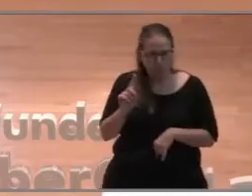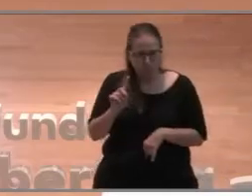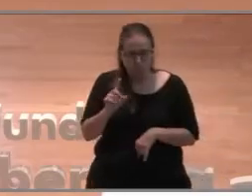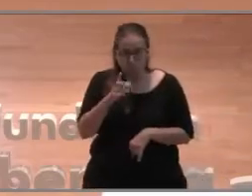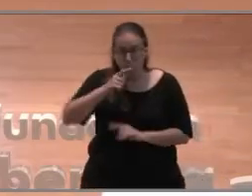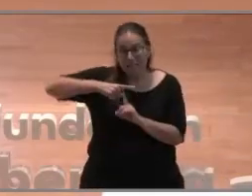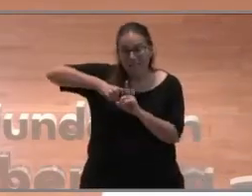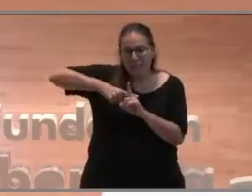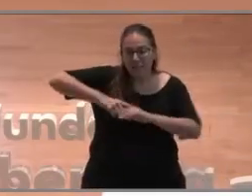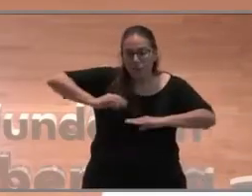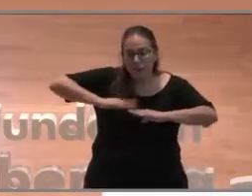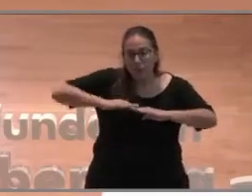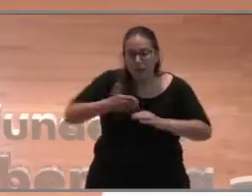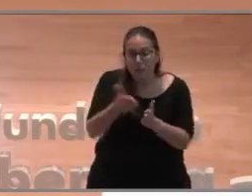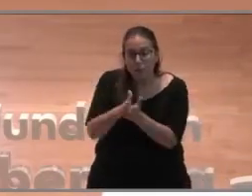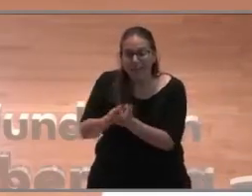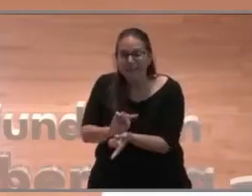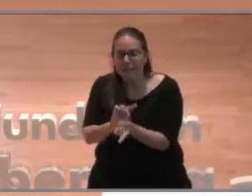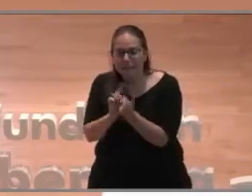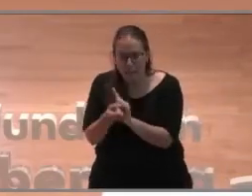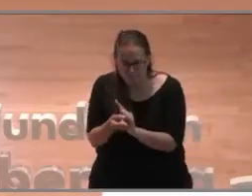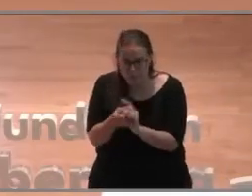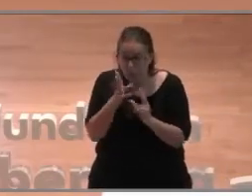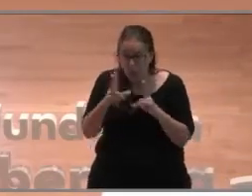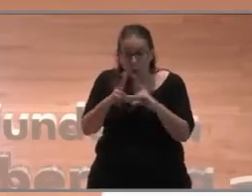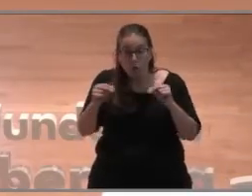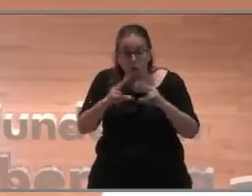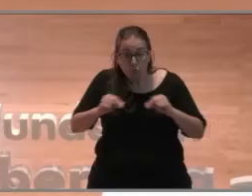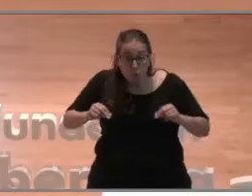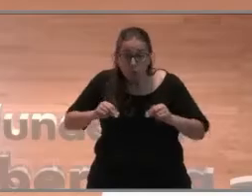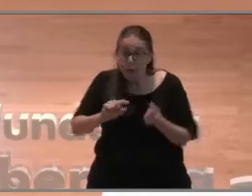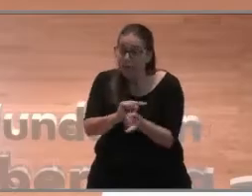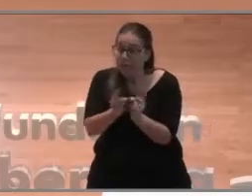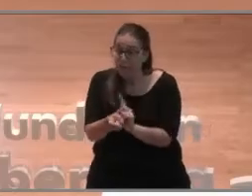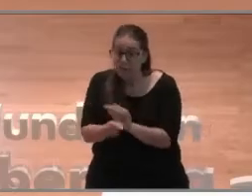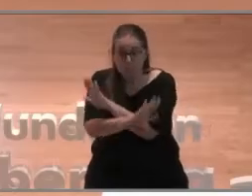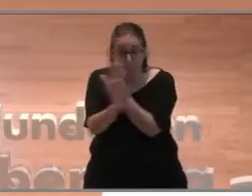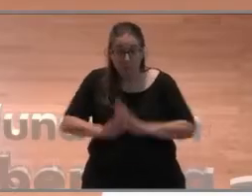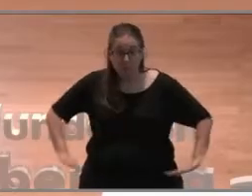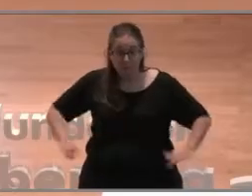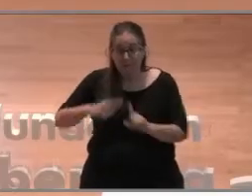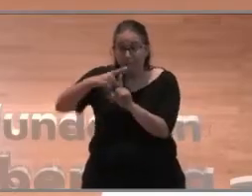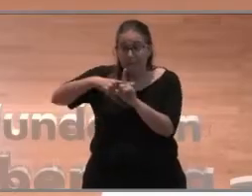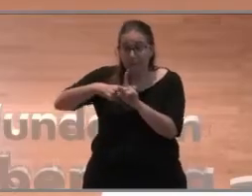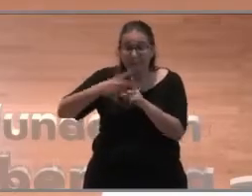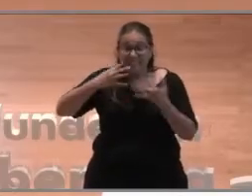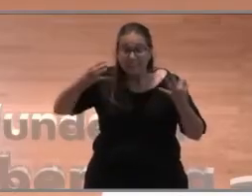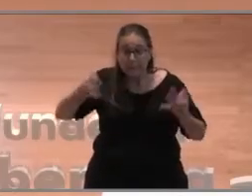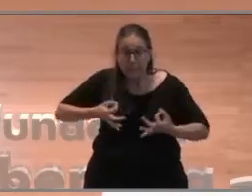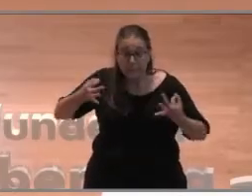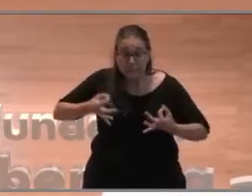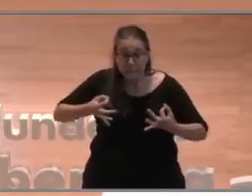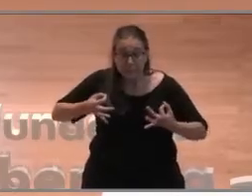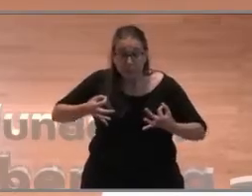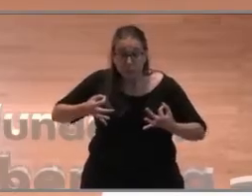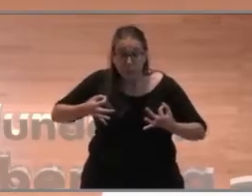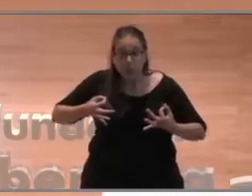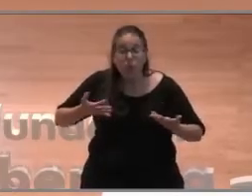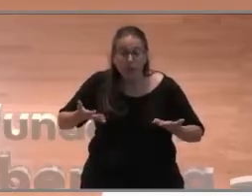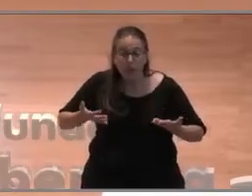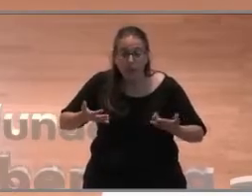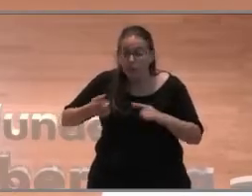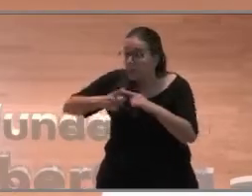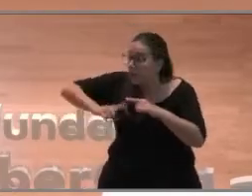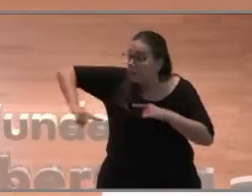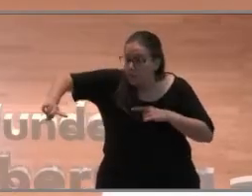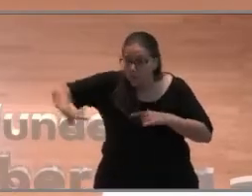temperaturas umbral de mortalidad, porque han cambiado el algoritmo, pero al final establece unos niveles de riesgo que son los que nos envían a los centros de salud, las residencias de